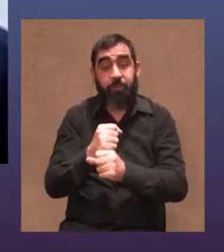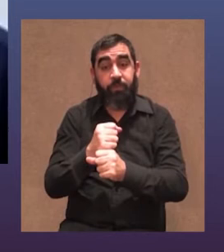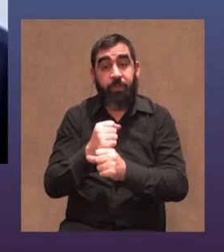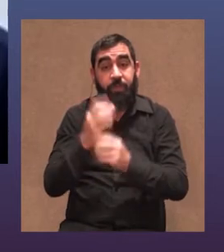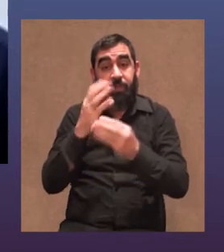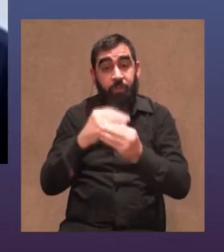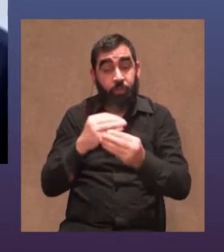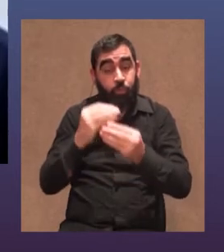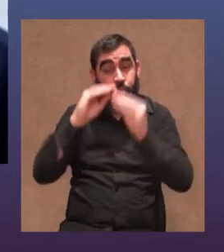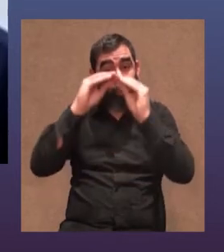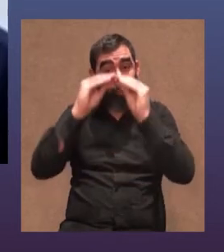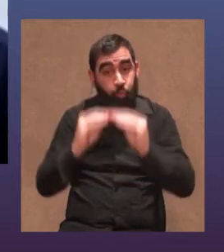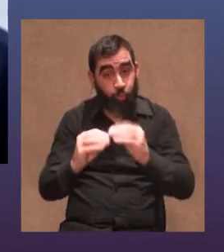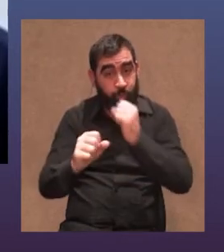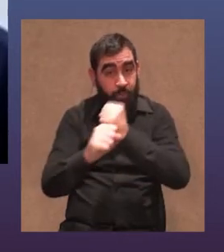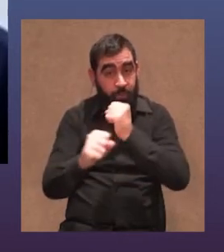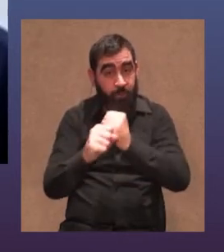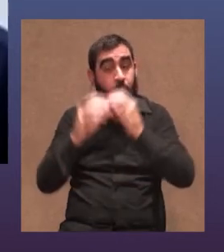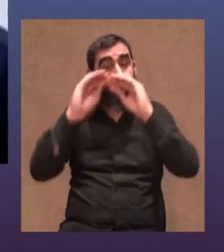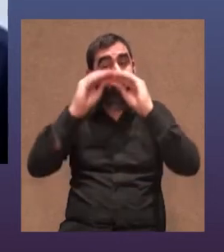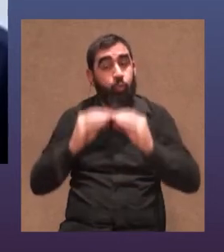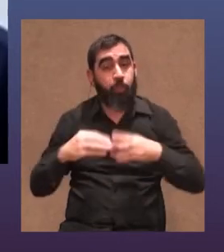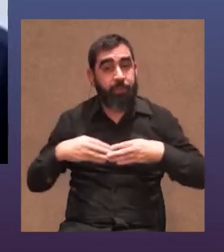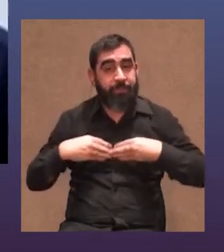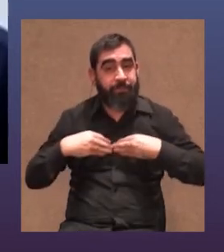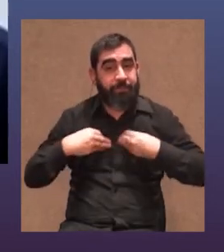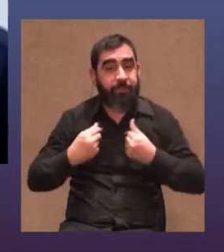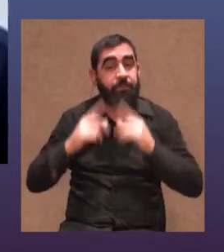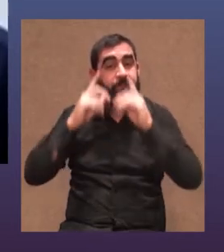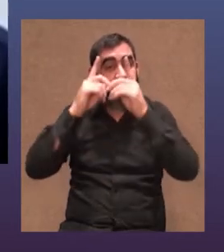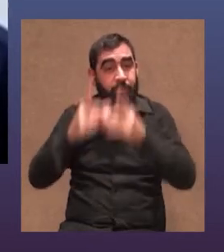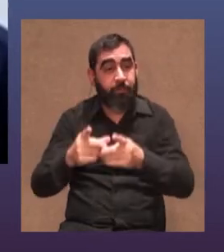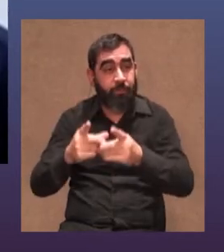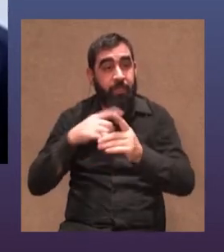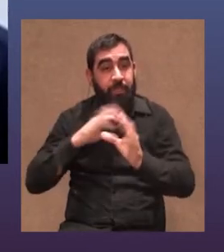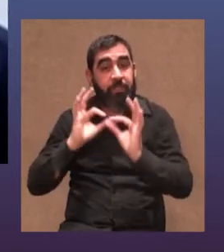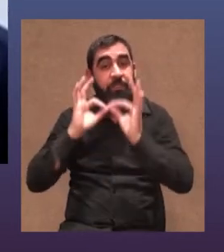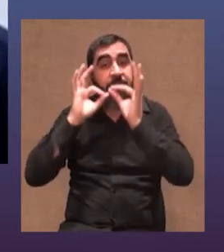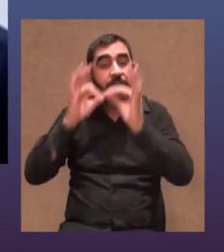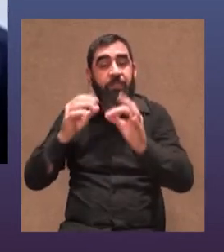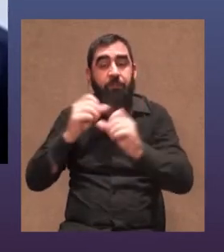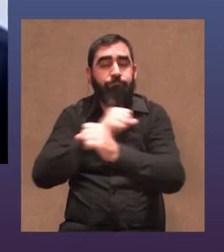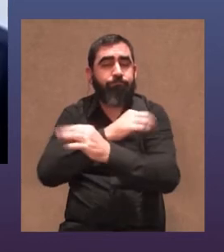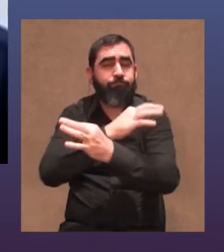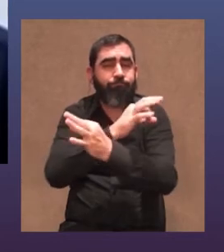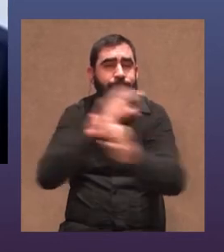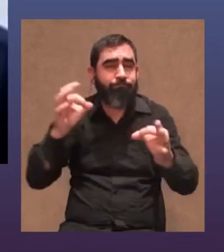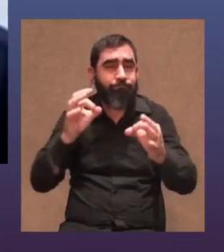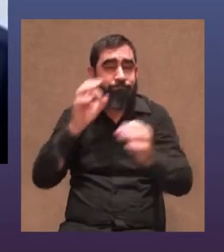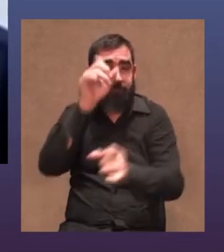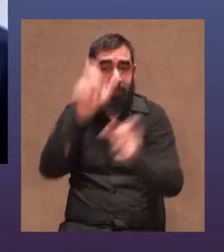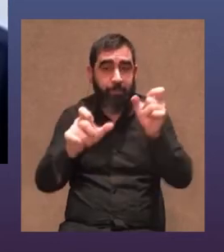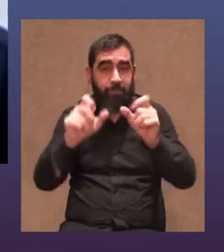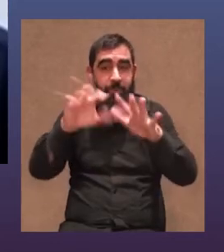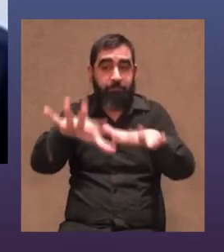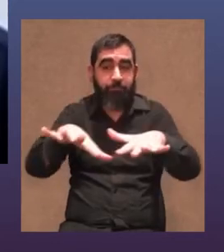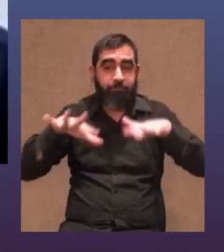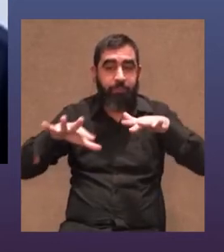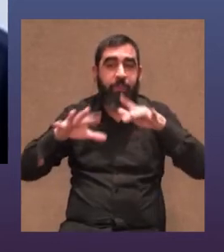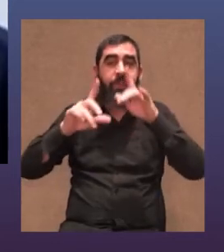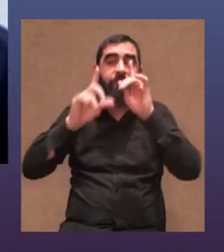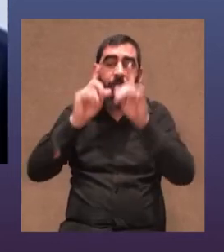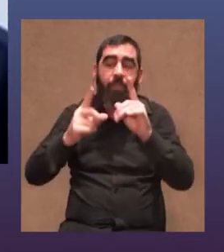de ese trabajo y la suma de la sensibilidad siempre llega a un lugar maravilloso en el público, y el público devuelve eso también,